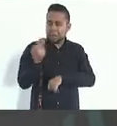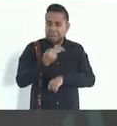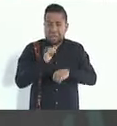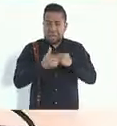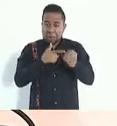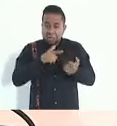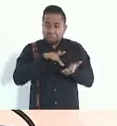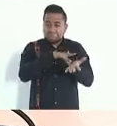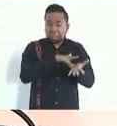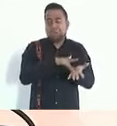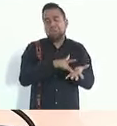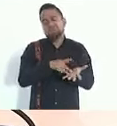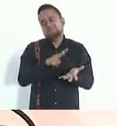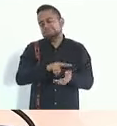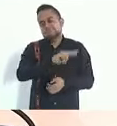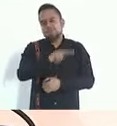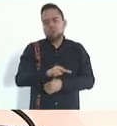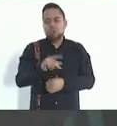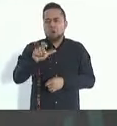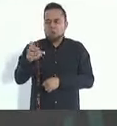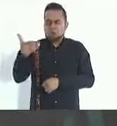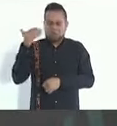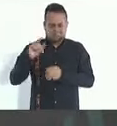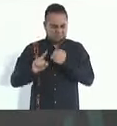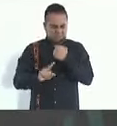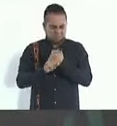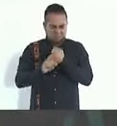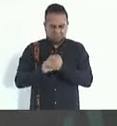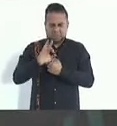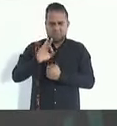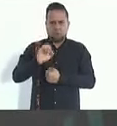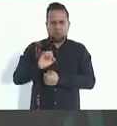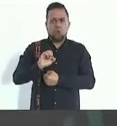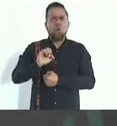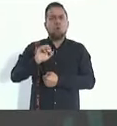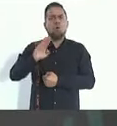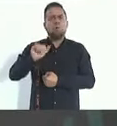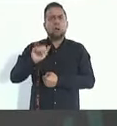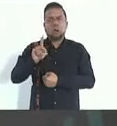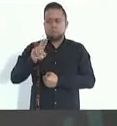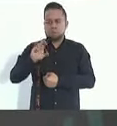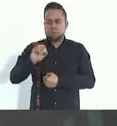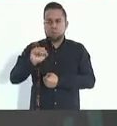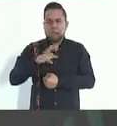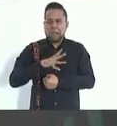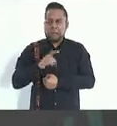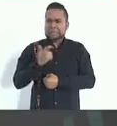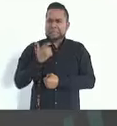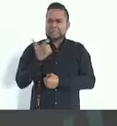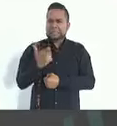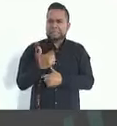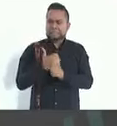FOAPROA, cuando la crisis económica que enfrentó Zedillo, lo que hizo fue